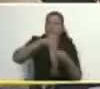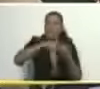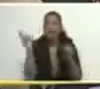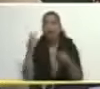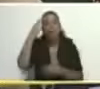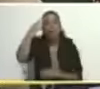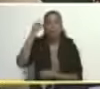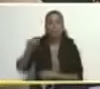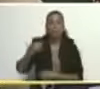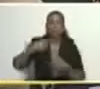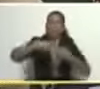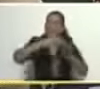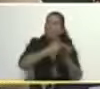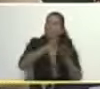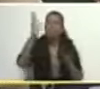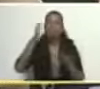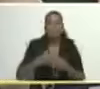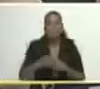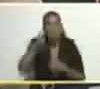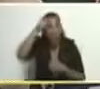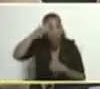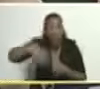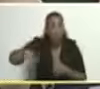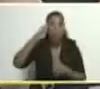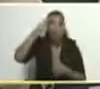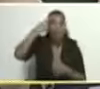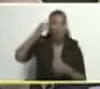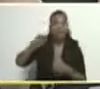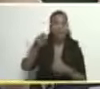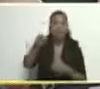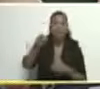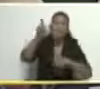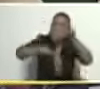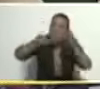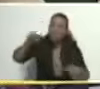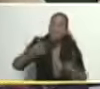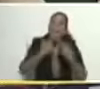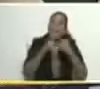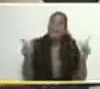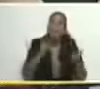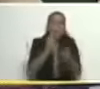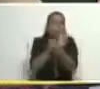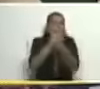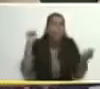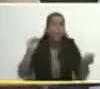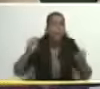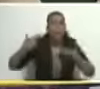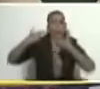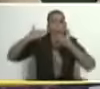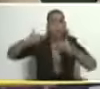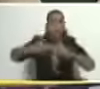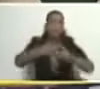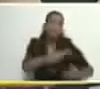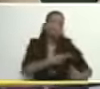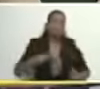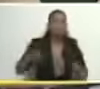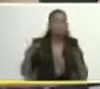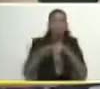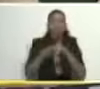Haití, que el pueblo de Haití se libere de estas pandillas